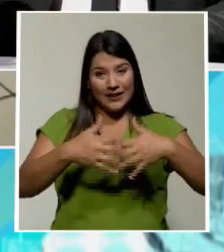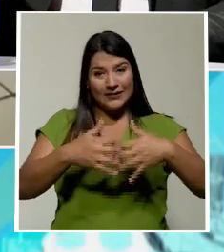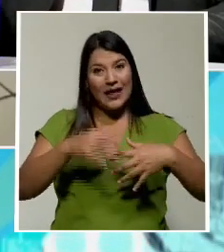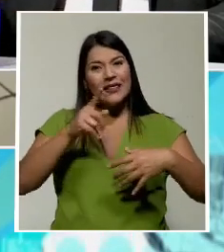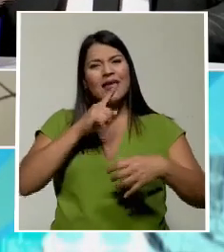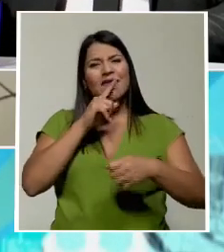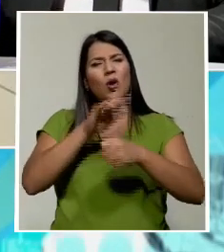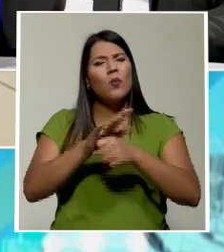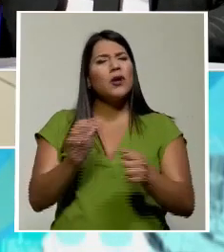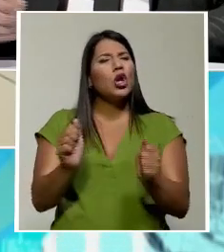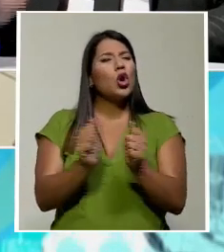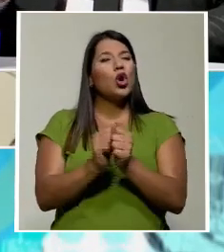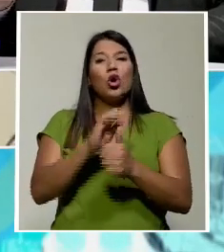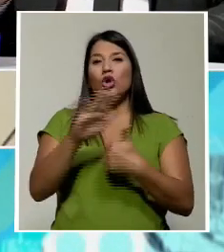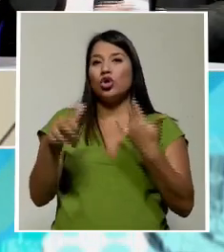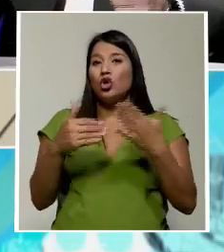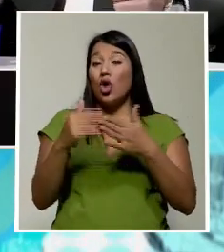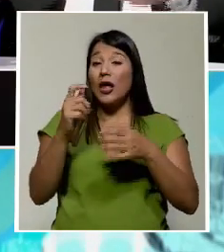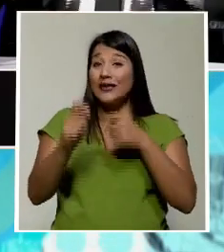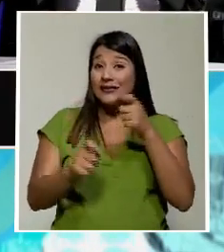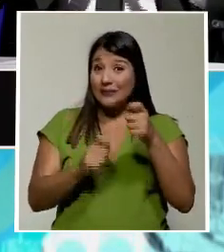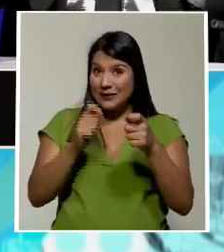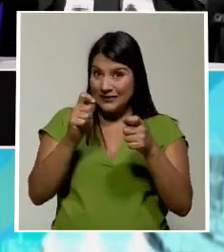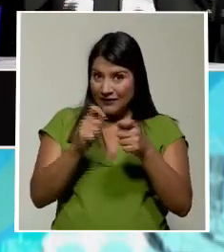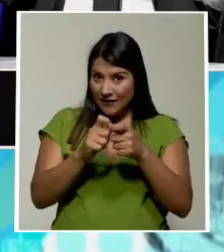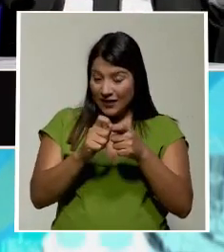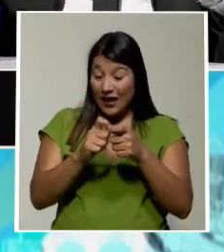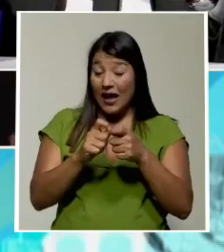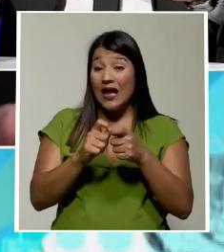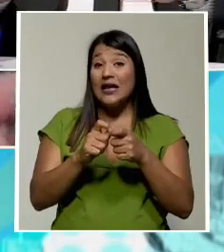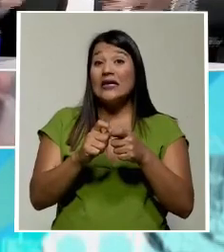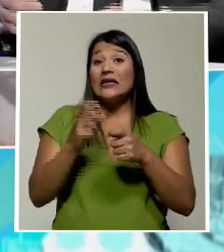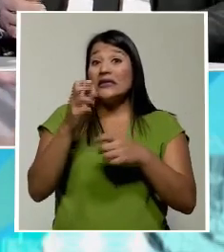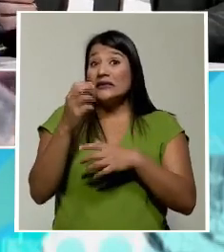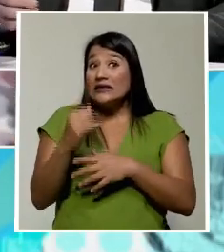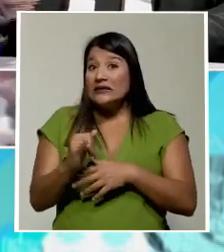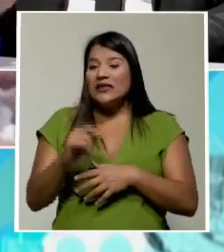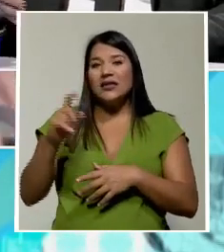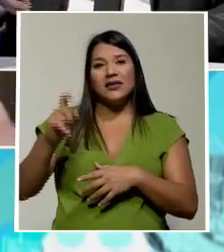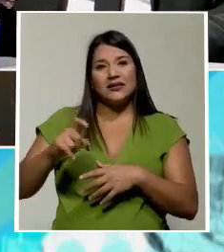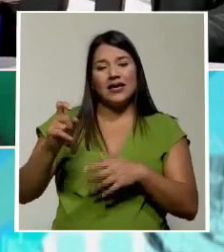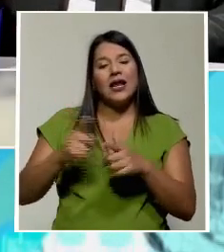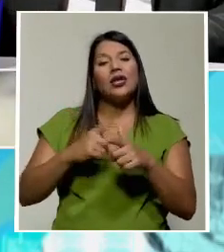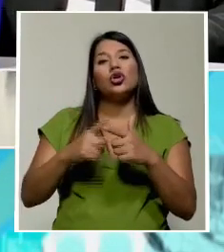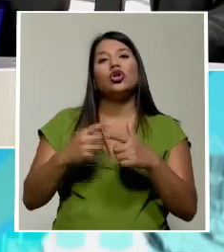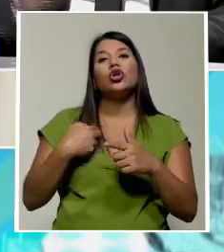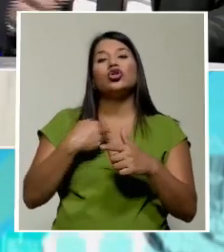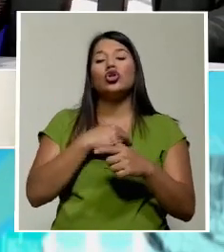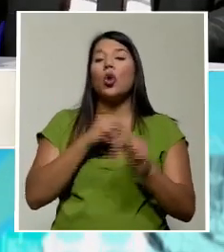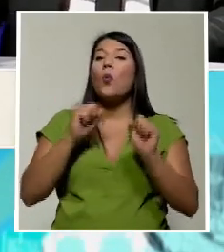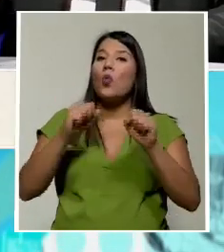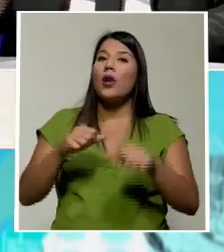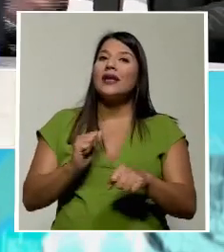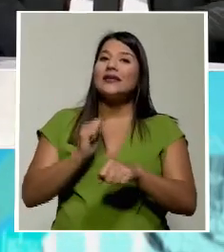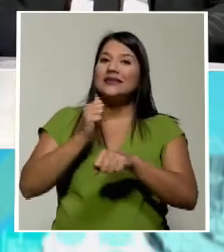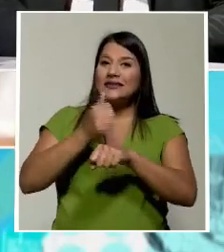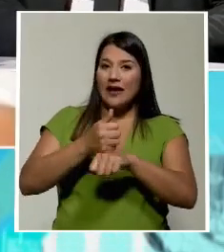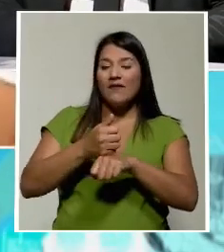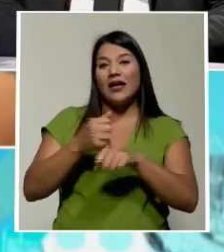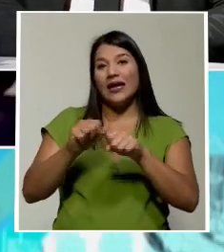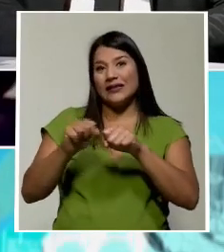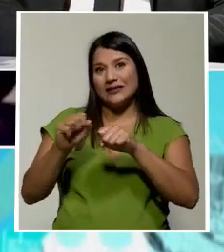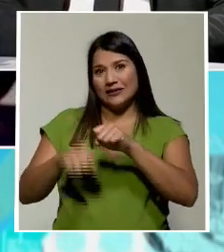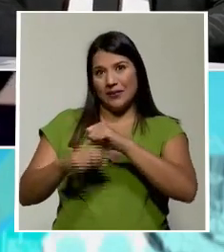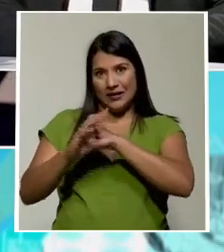cumpliera con todas las especificaciones del cartel, y nosotros en dado caso que fuera necesario pues establecer o accionar el régimen de sanciones y